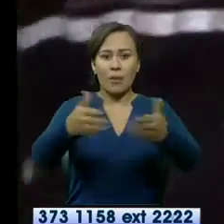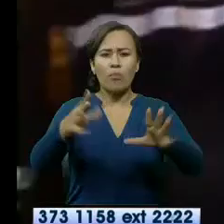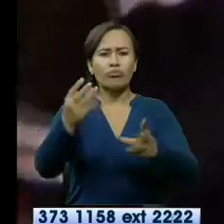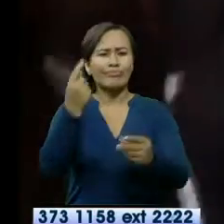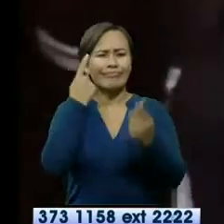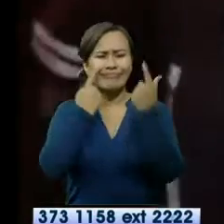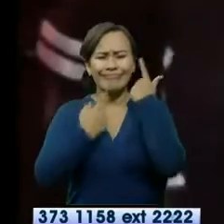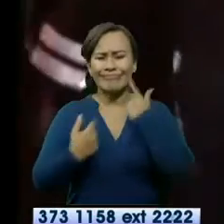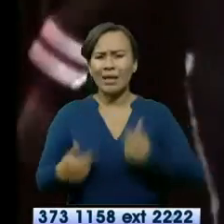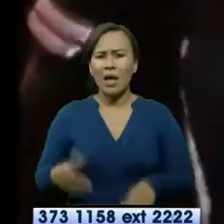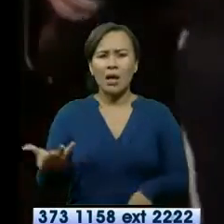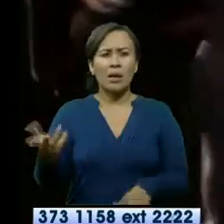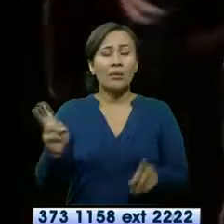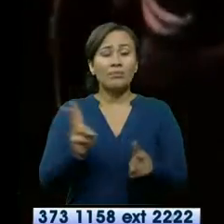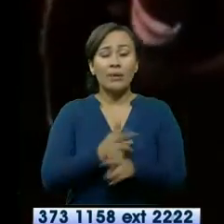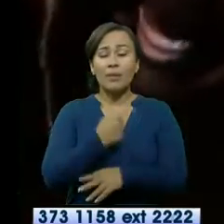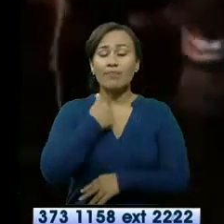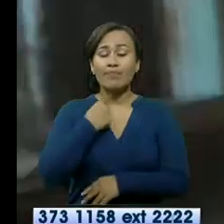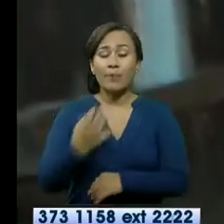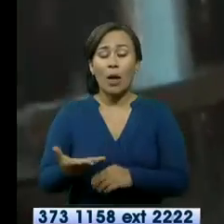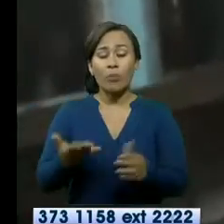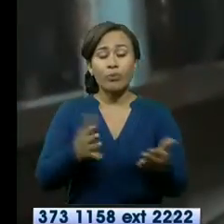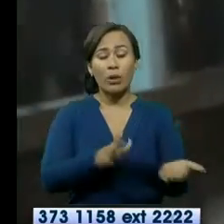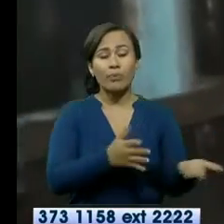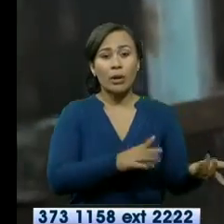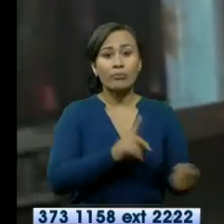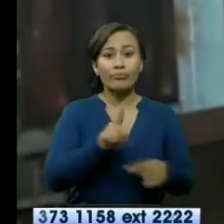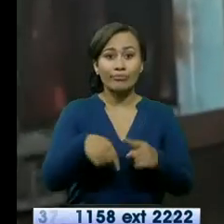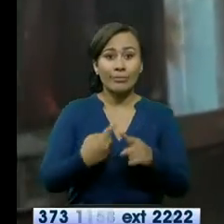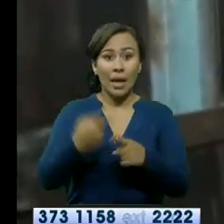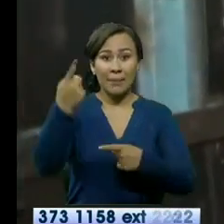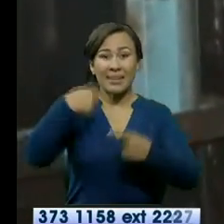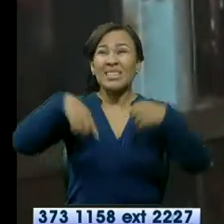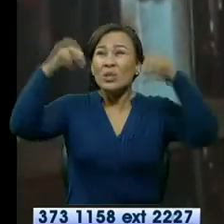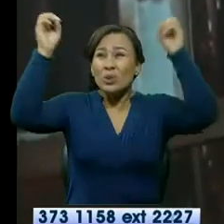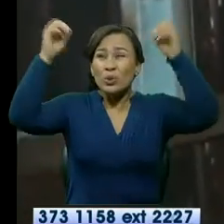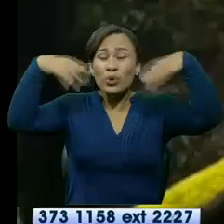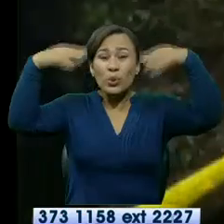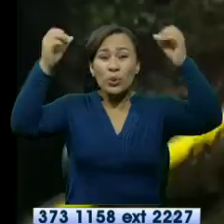trágicos, pérdidas irreparables. Por ello, y con la llegada de la época